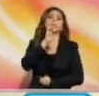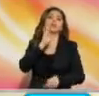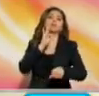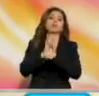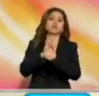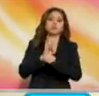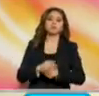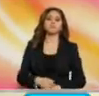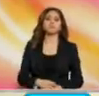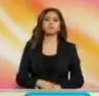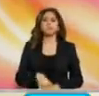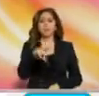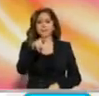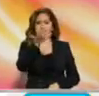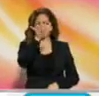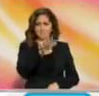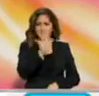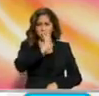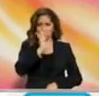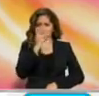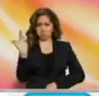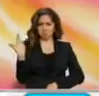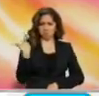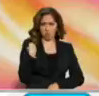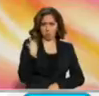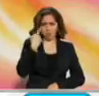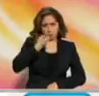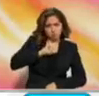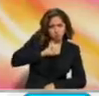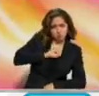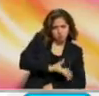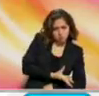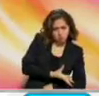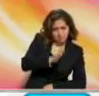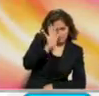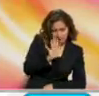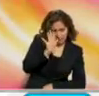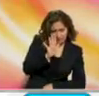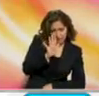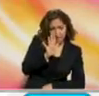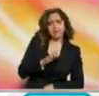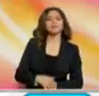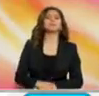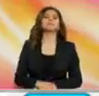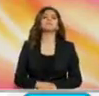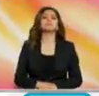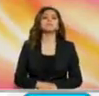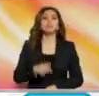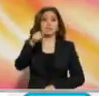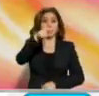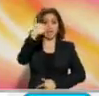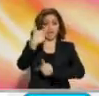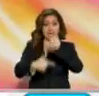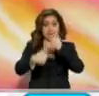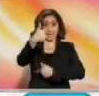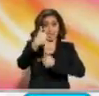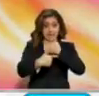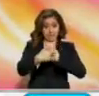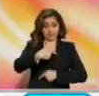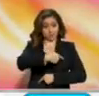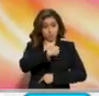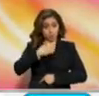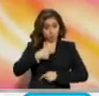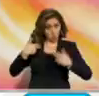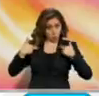una vacuna de alguna manera que le está proporcionando la madre. De hecho, la leche humana tiene esa capacidad. La leche